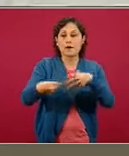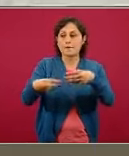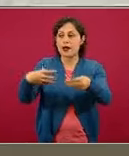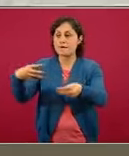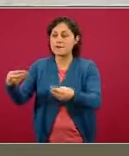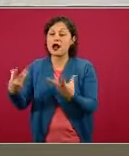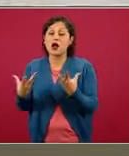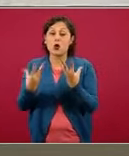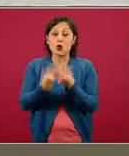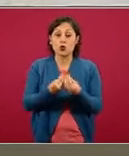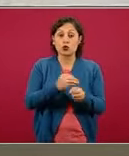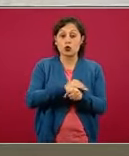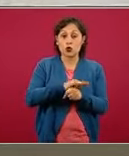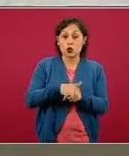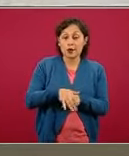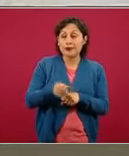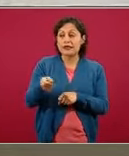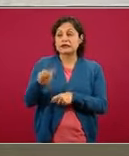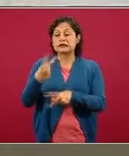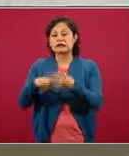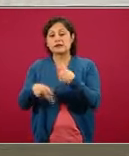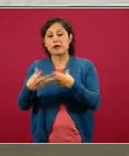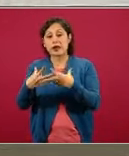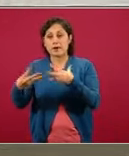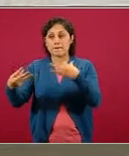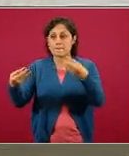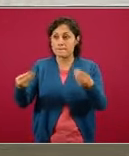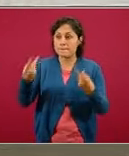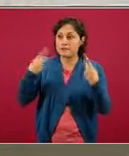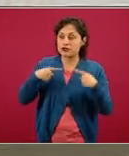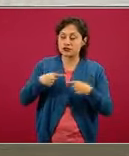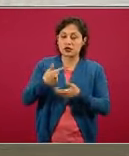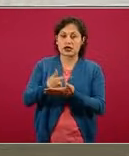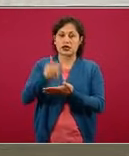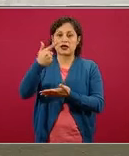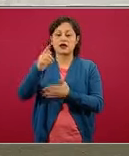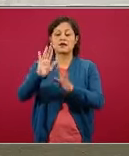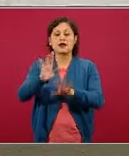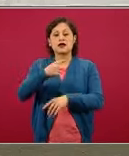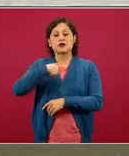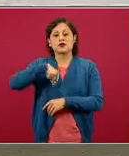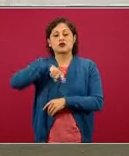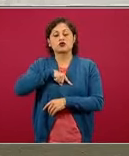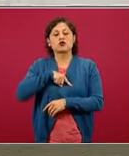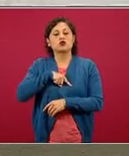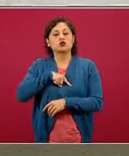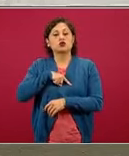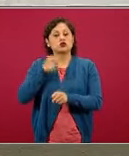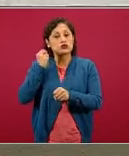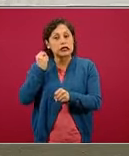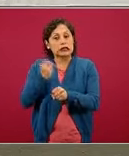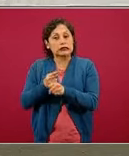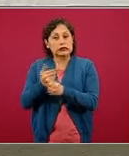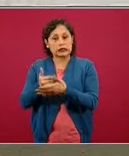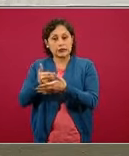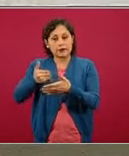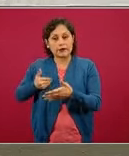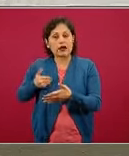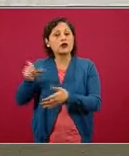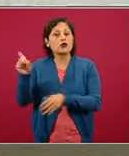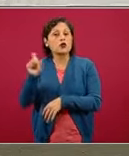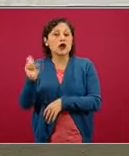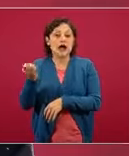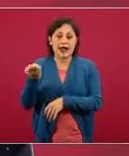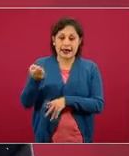con COVID y empieza a generar también casos graves, esperamos estarlos viendo al inicio del próximo año.